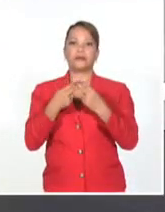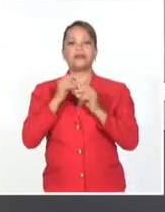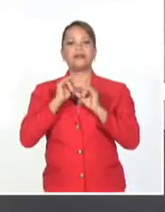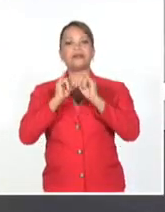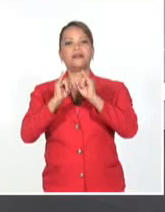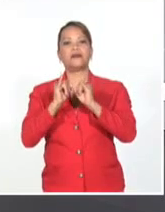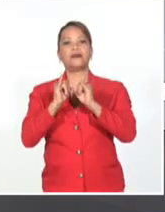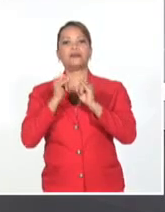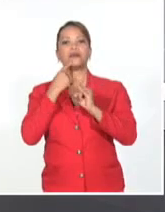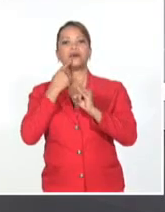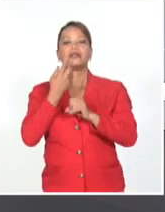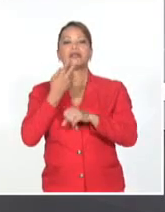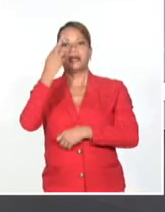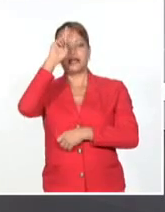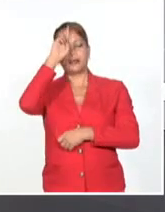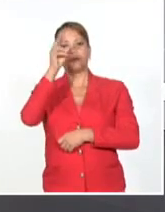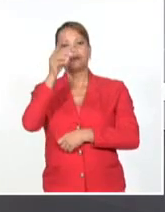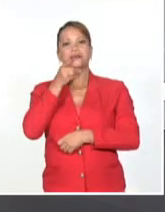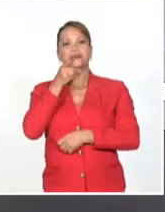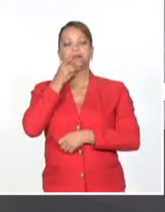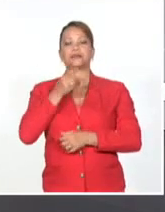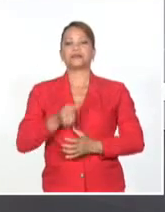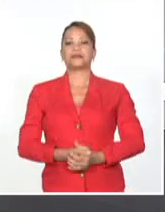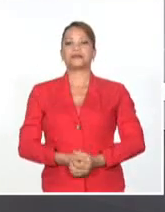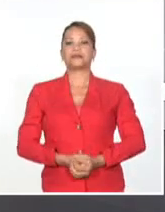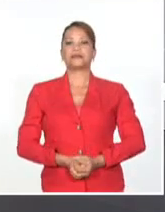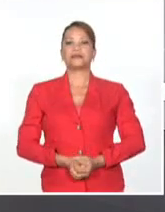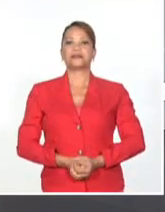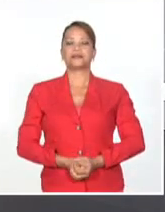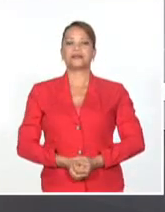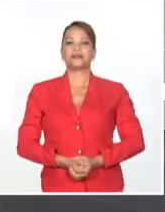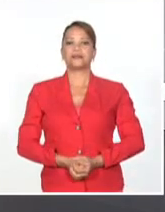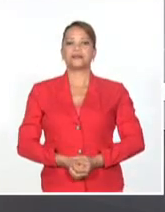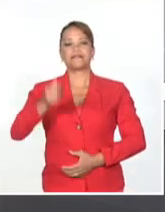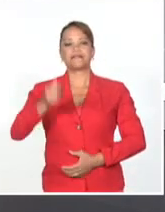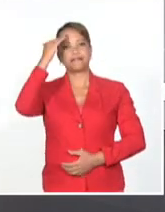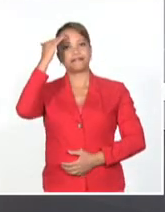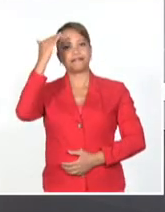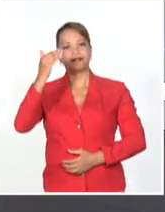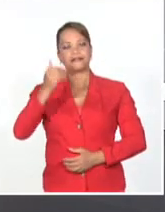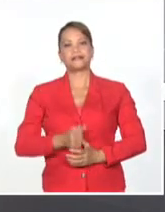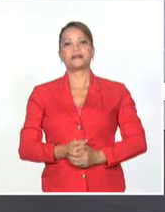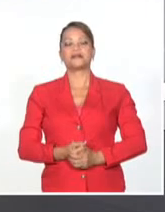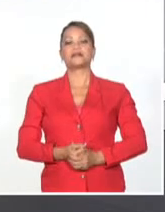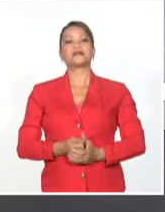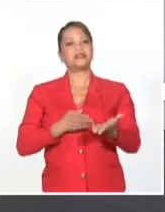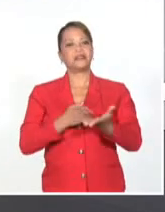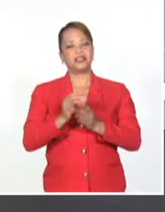directamente desde Santo Domingo en República Dominicana. Gracias,